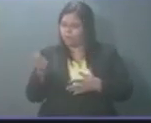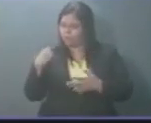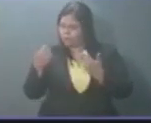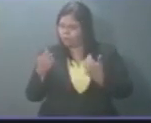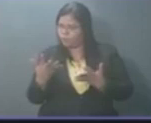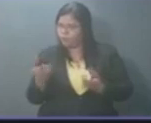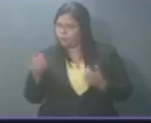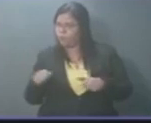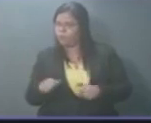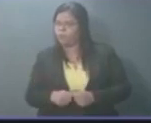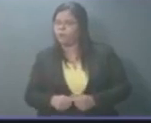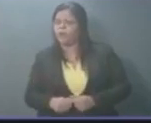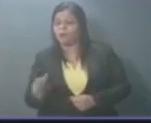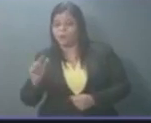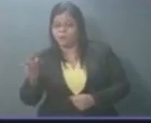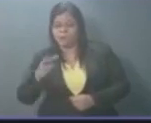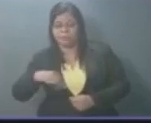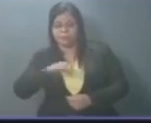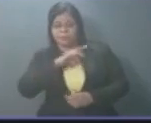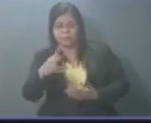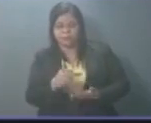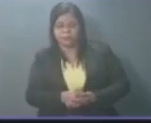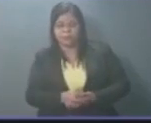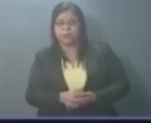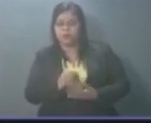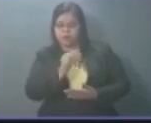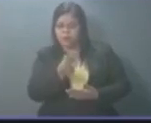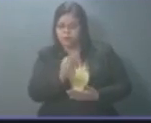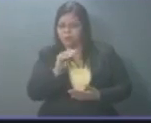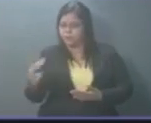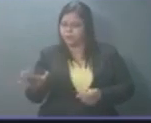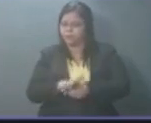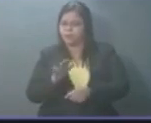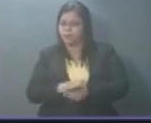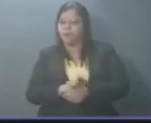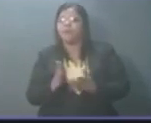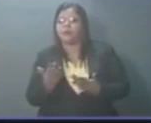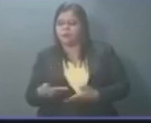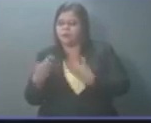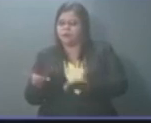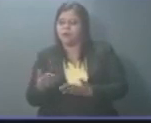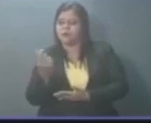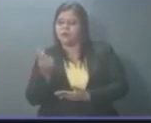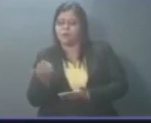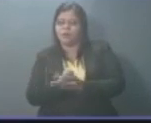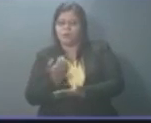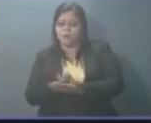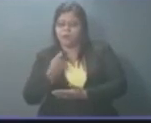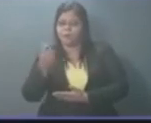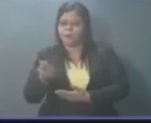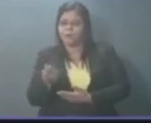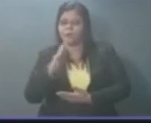pretende votar. Se autoriza al Ministerio de Hacienda erogar fondos necesarios para entregar un incentivo económico